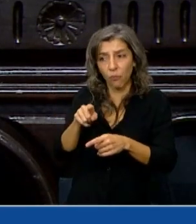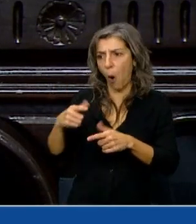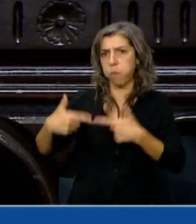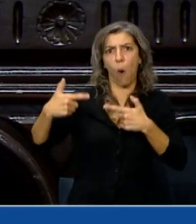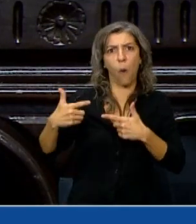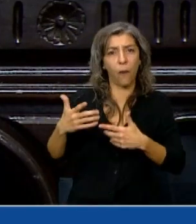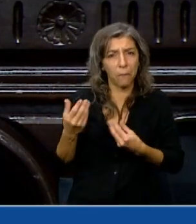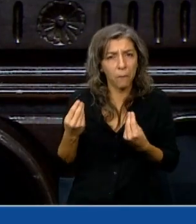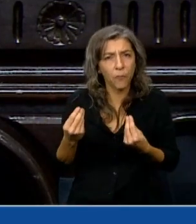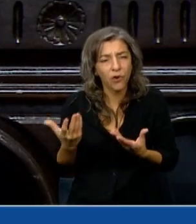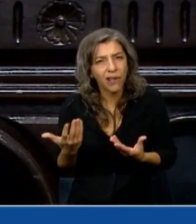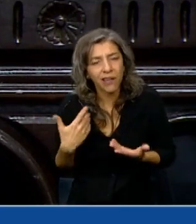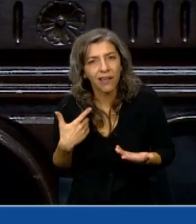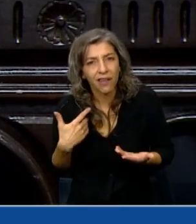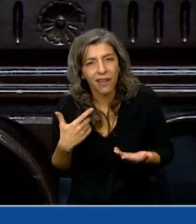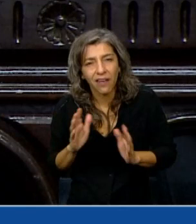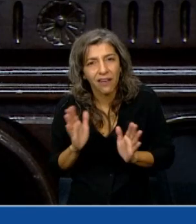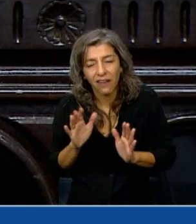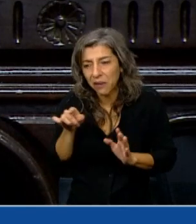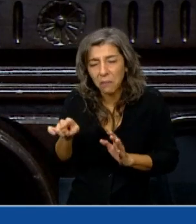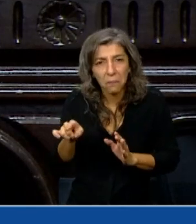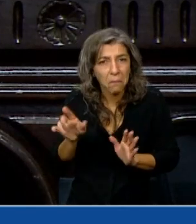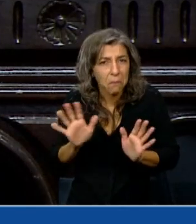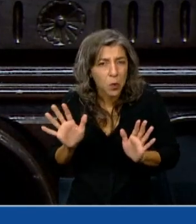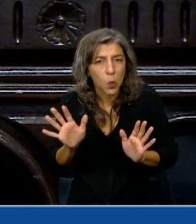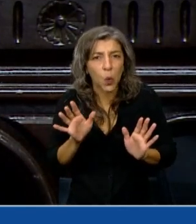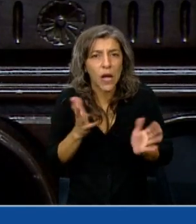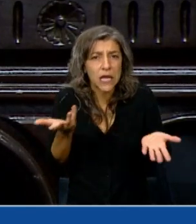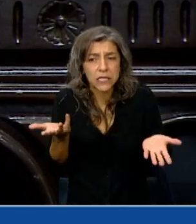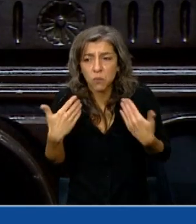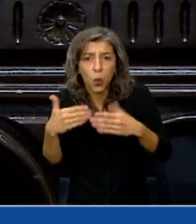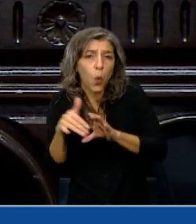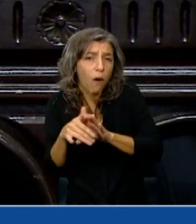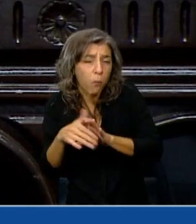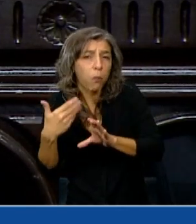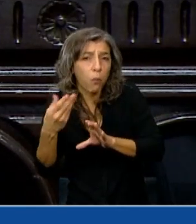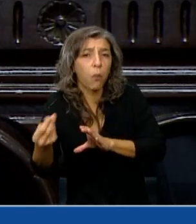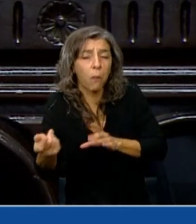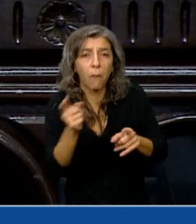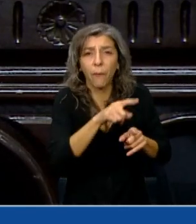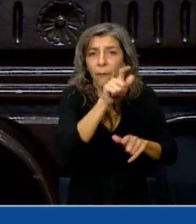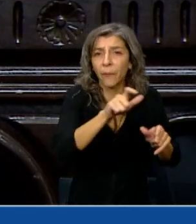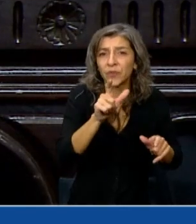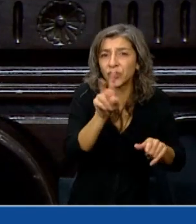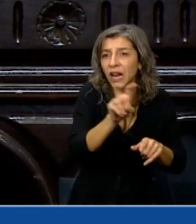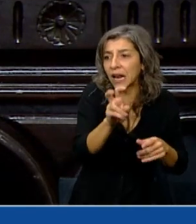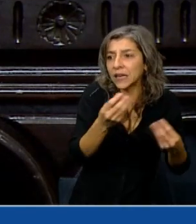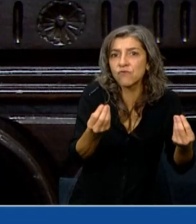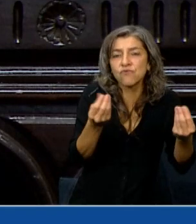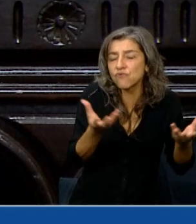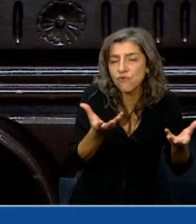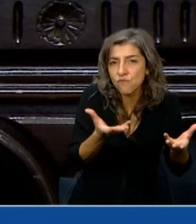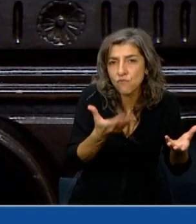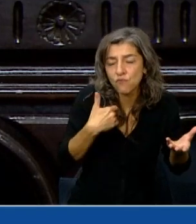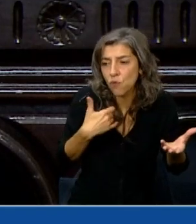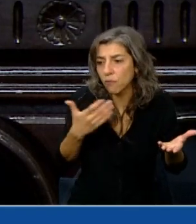inquilinos endeudados. Por supuesto que el deterioro del salario real, a lo cual ha llevado las erráticas políticas